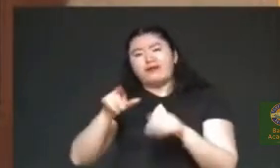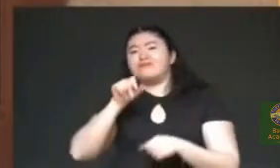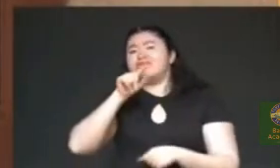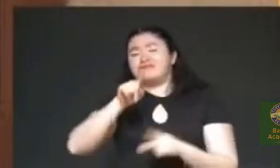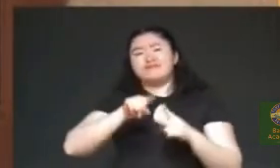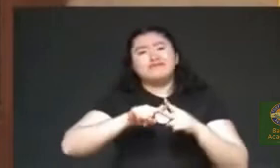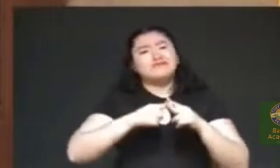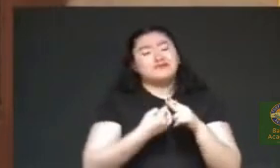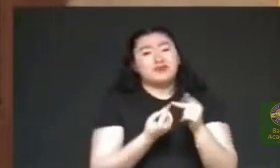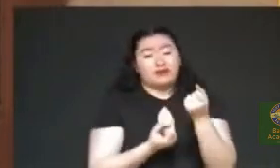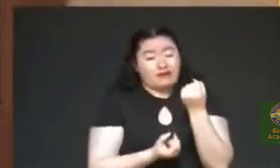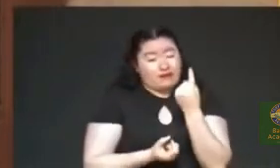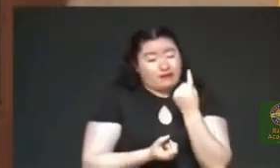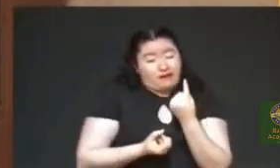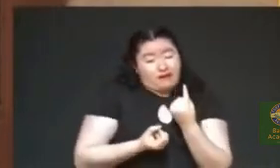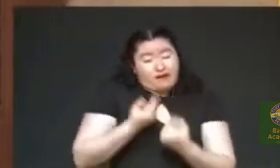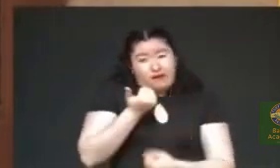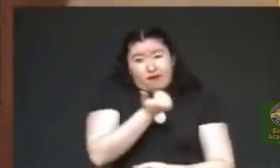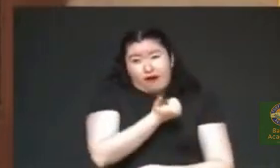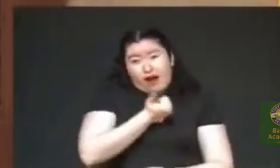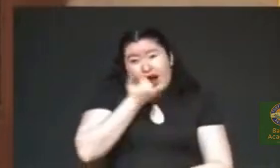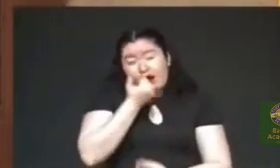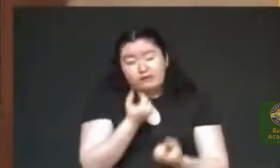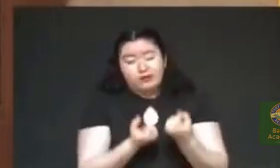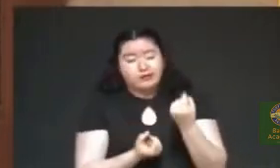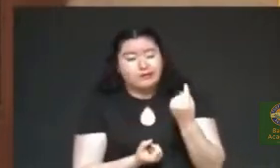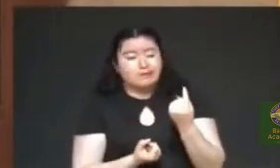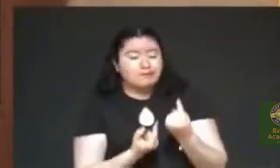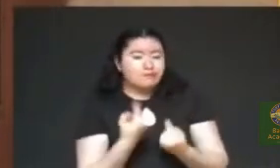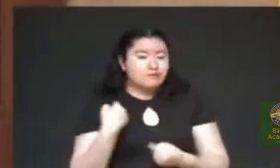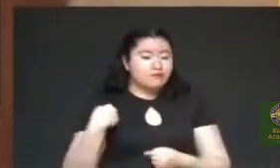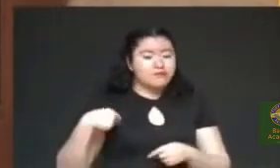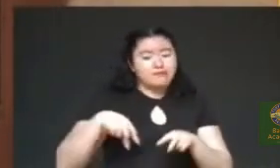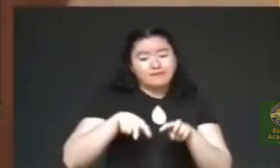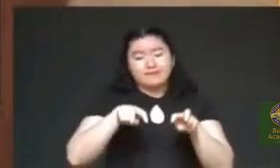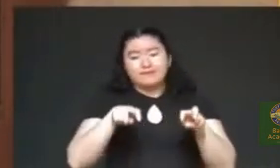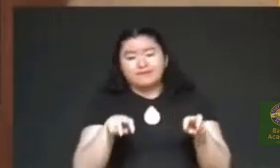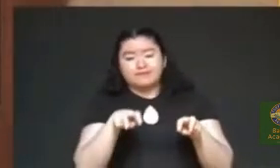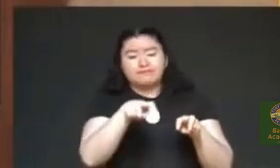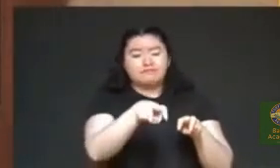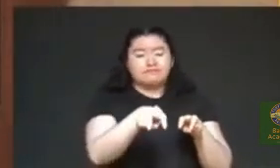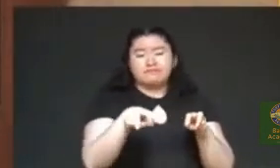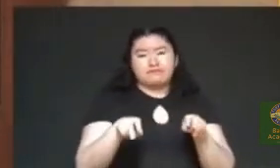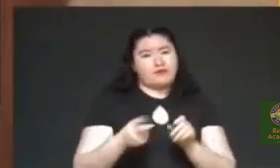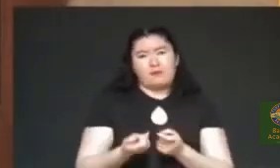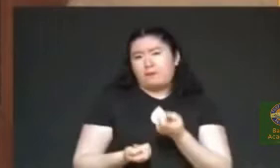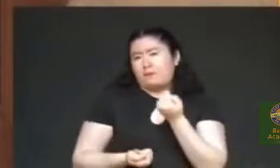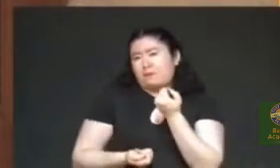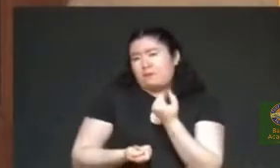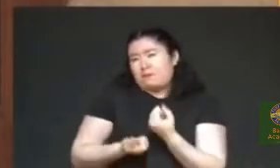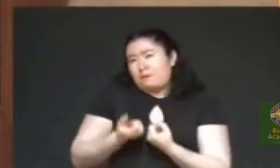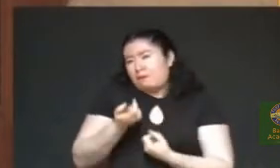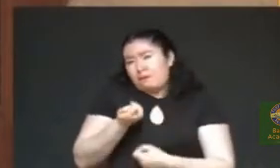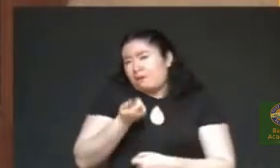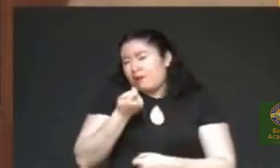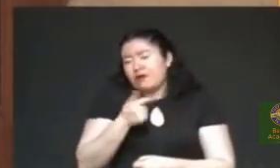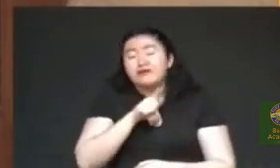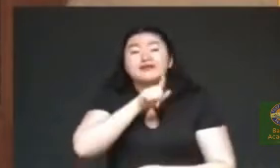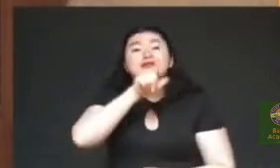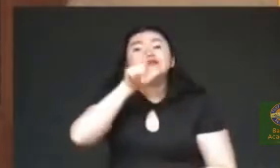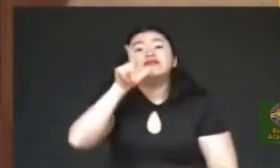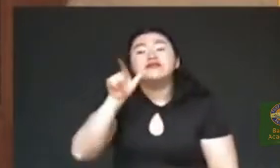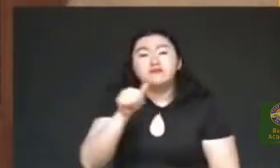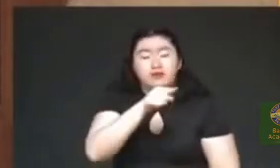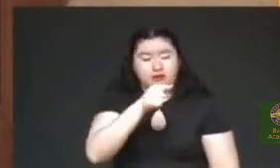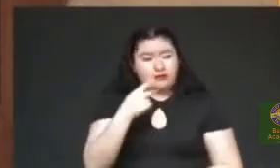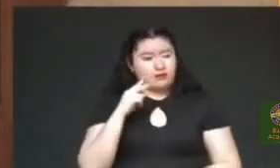comportamiento, que es ir incrementando gradualmente la asistencia, lo cual es natural conforme las familias vayan